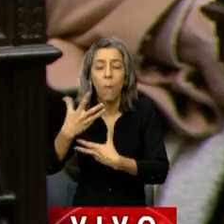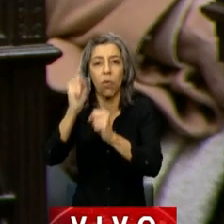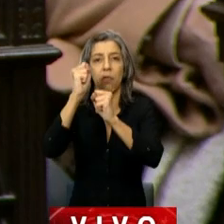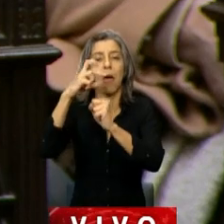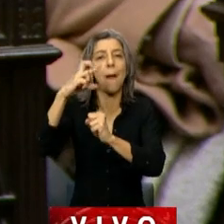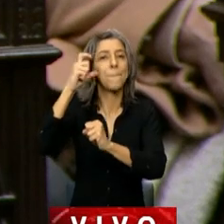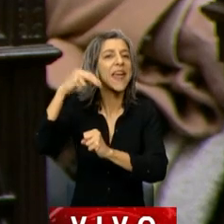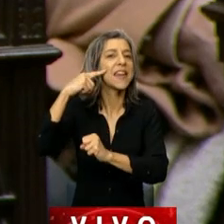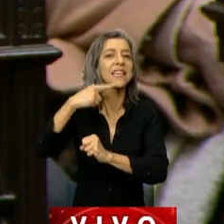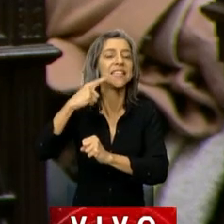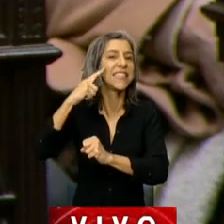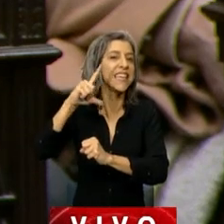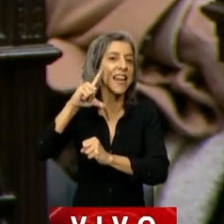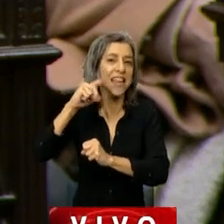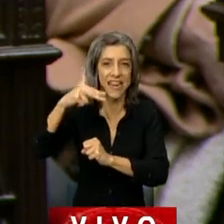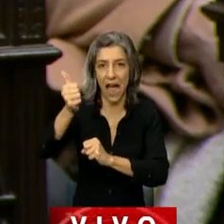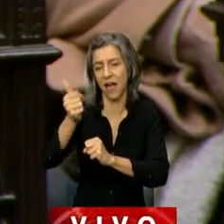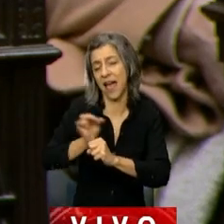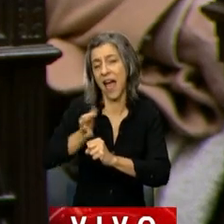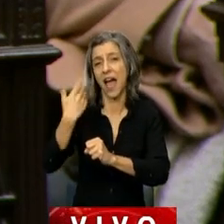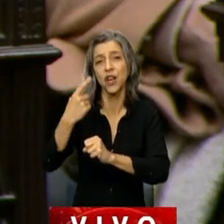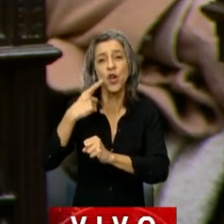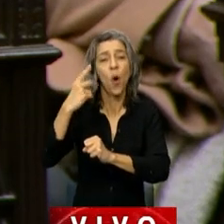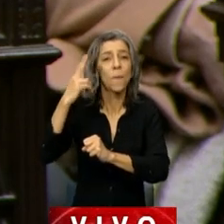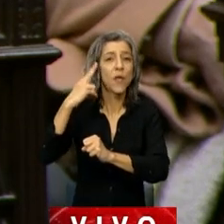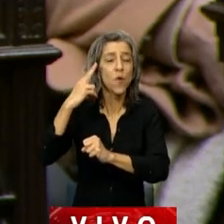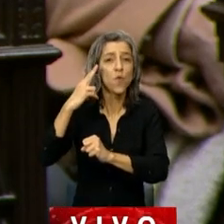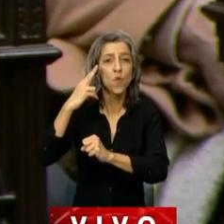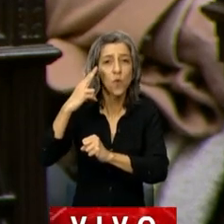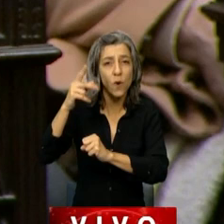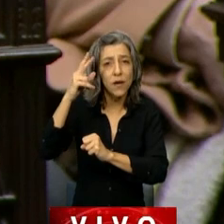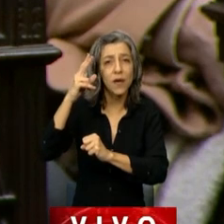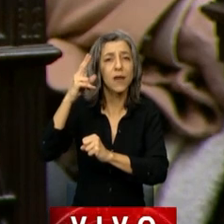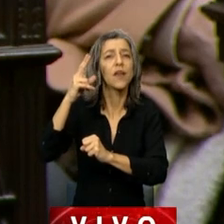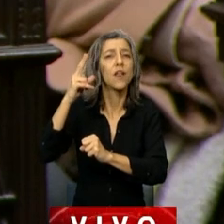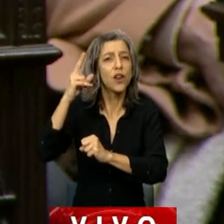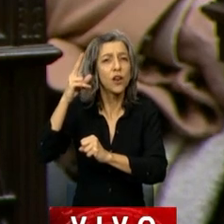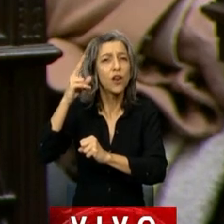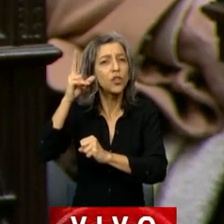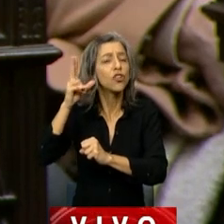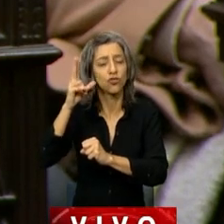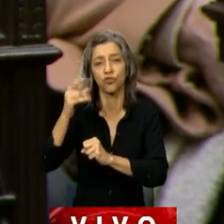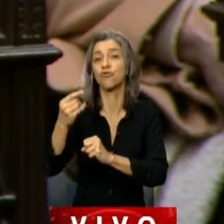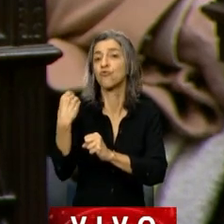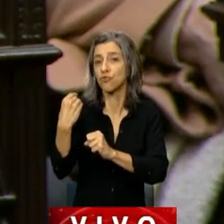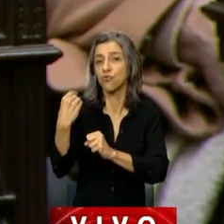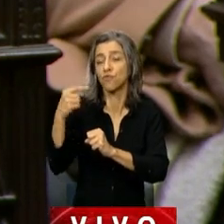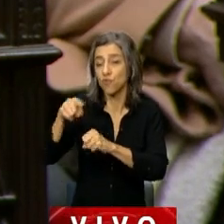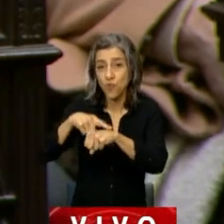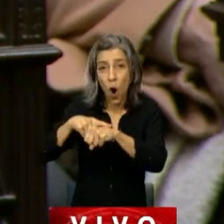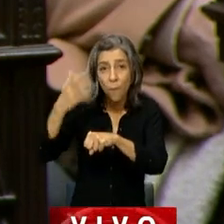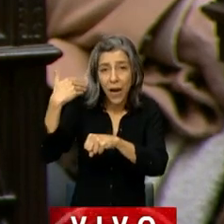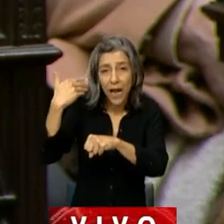en el año 1928? Pasaron casi 100 años y vimos cómo la penicilina pudo salvar